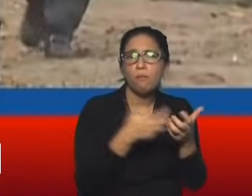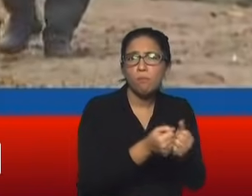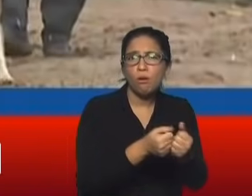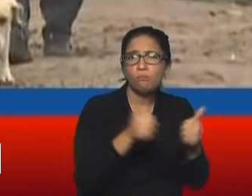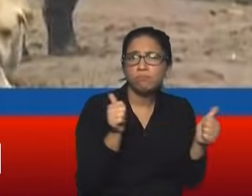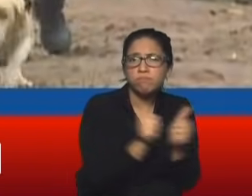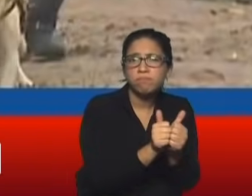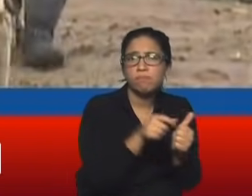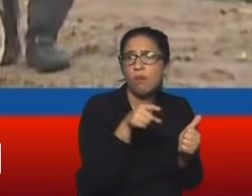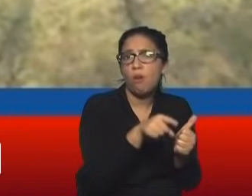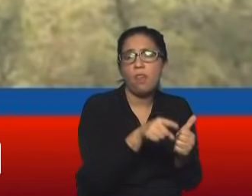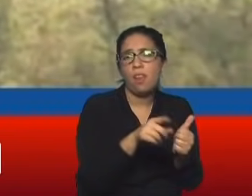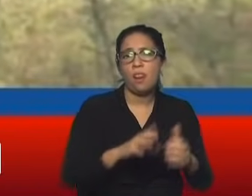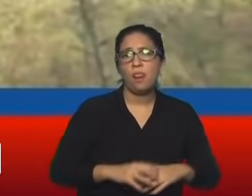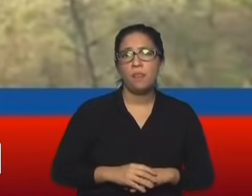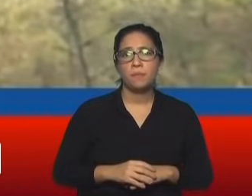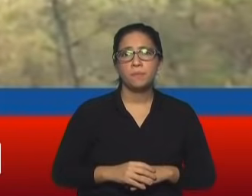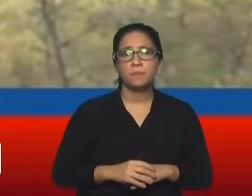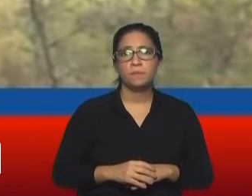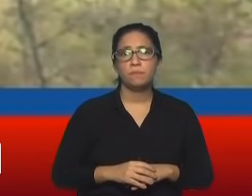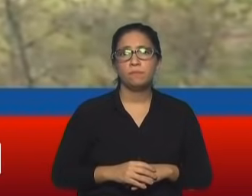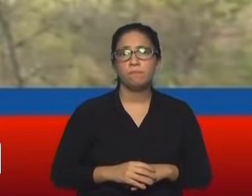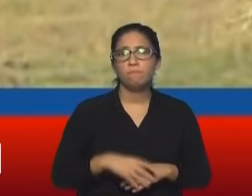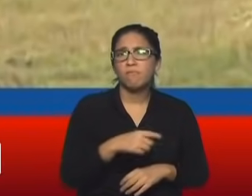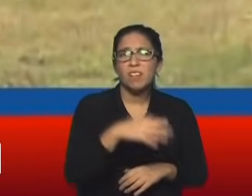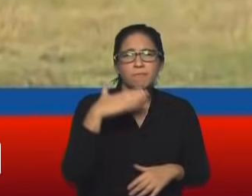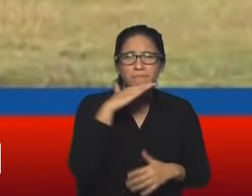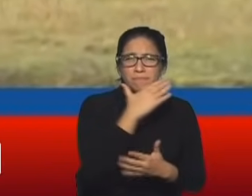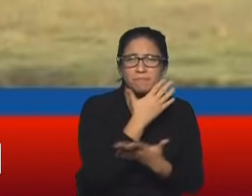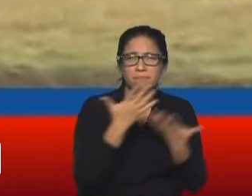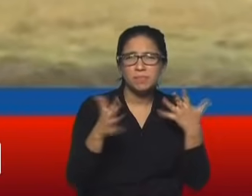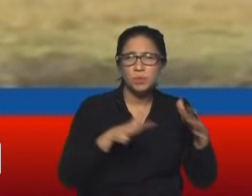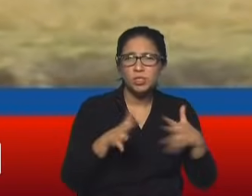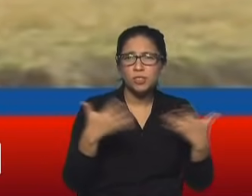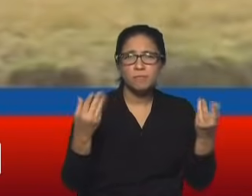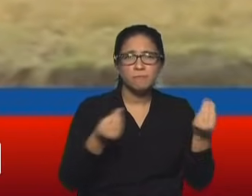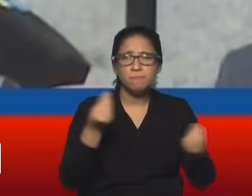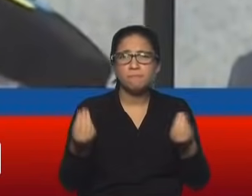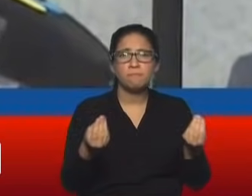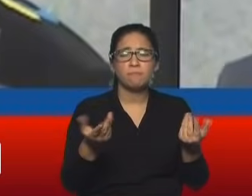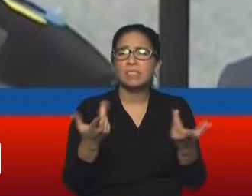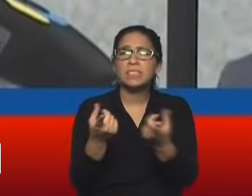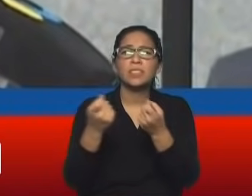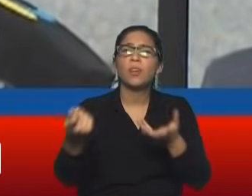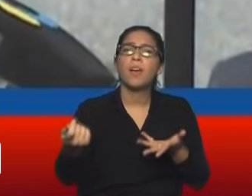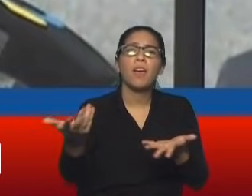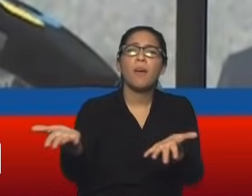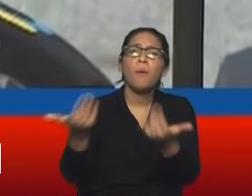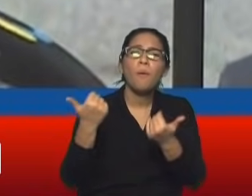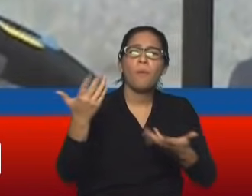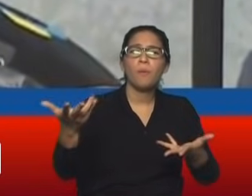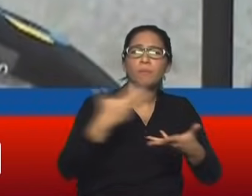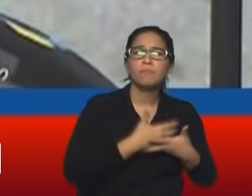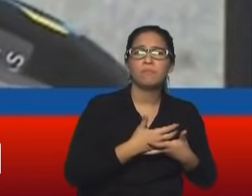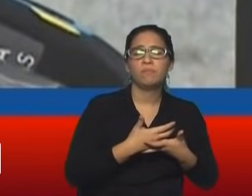y estando con él. No, no. No entiende tampoco nada, pero está bien. Que me la devuelva. Que me la